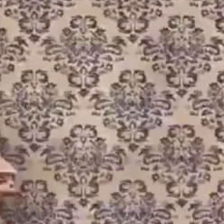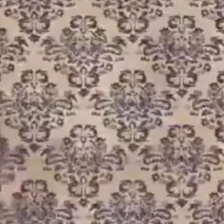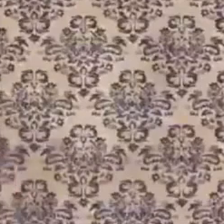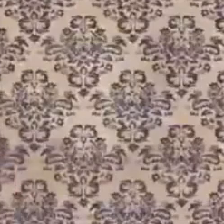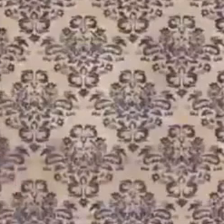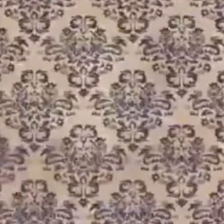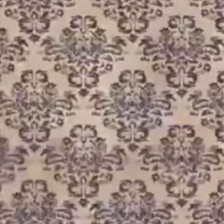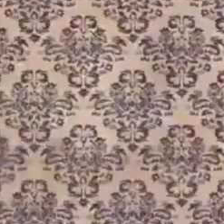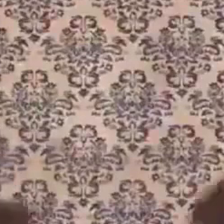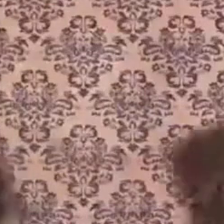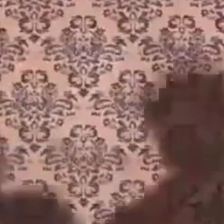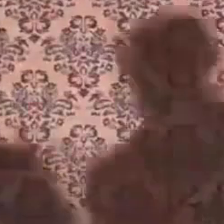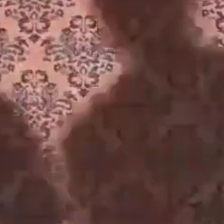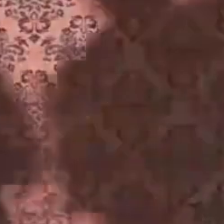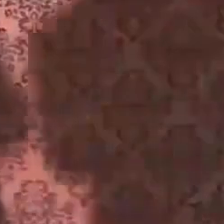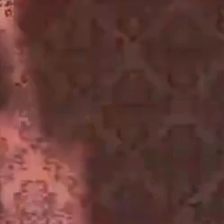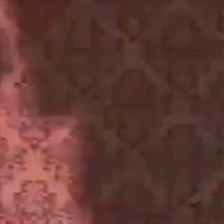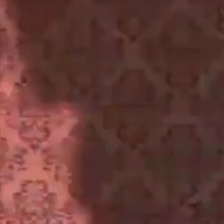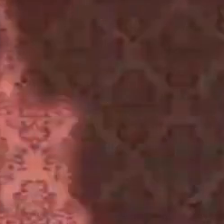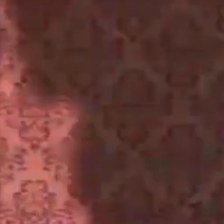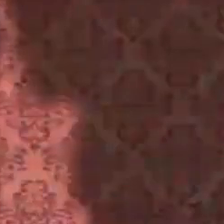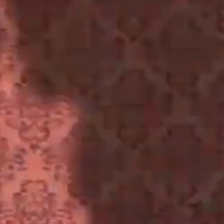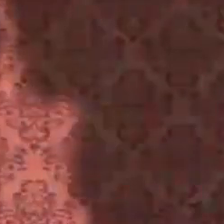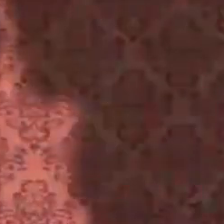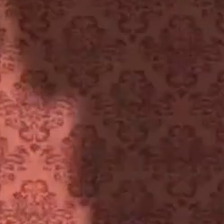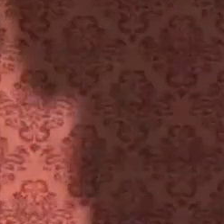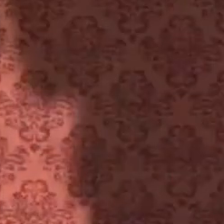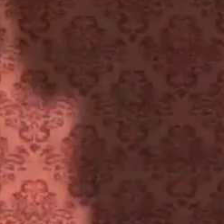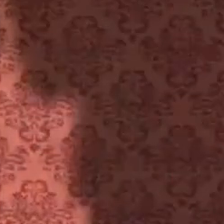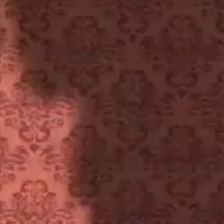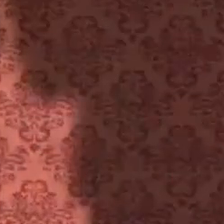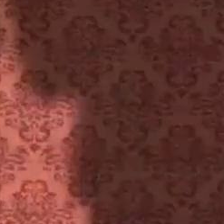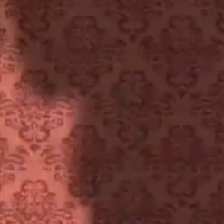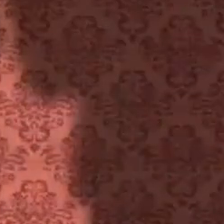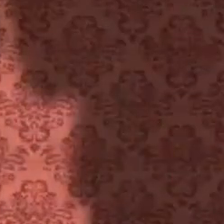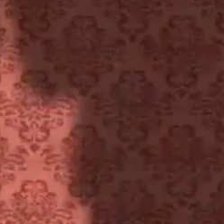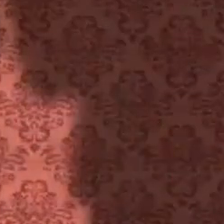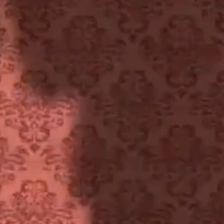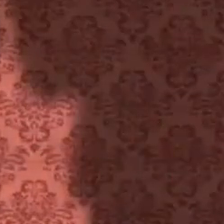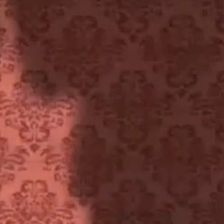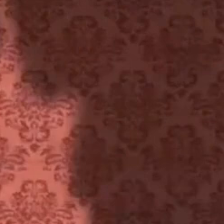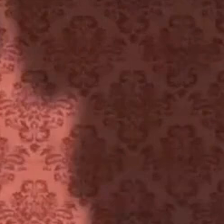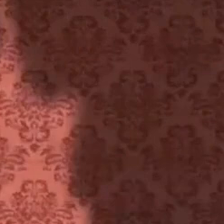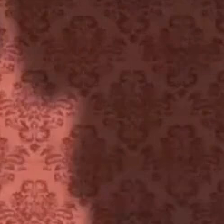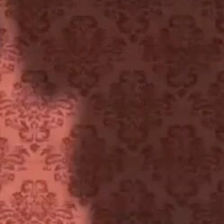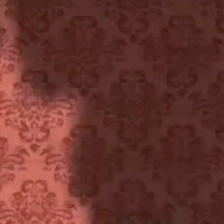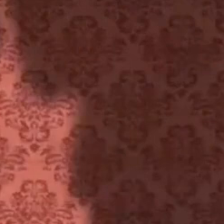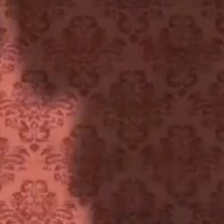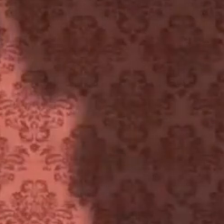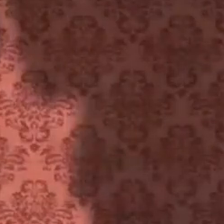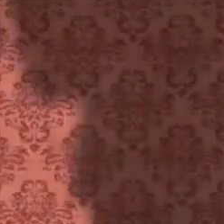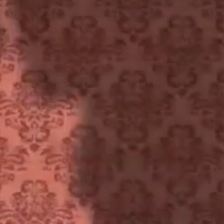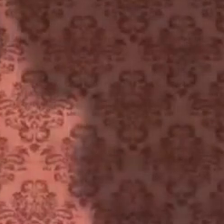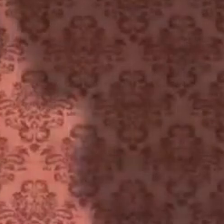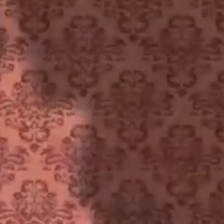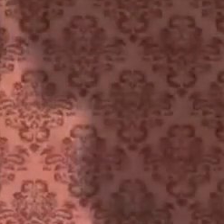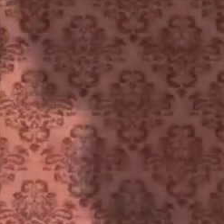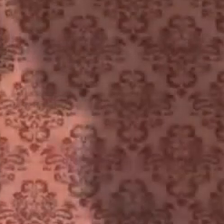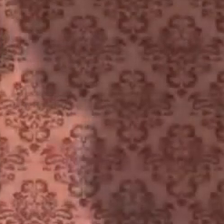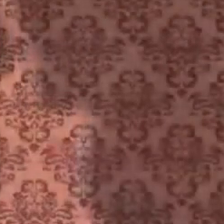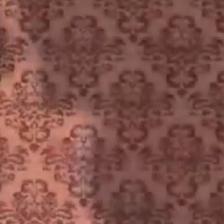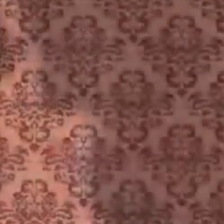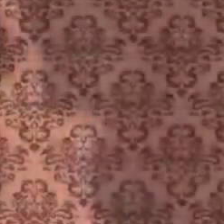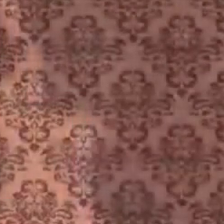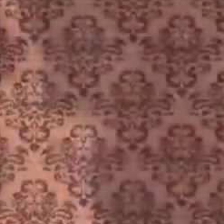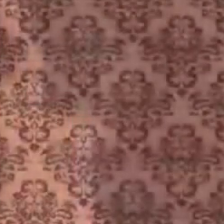suceso y el constante maltrato de los jefes de la compañía fueron despertando en Ángela una necesidad de rebelarse frente a la